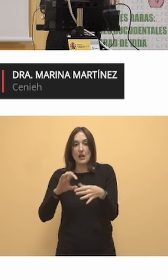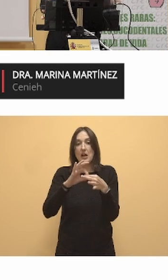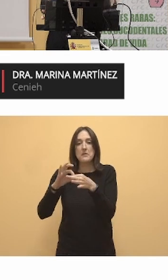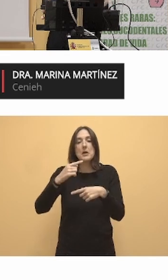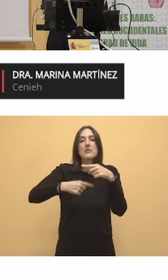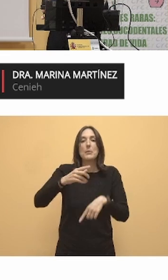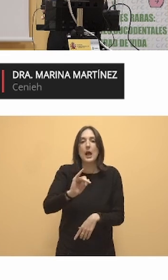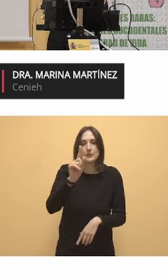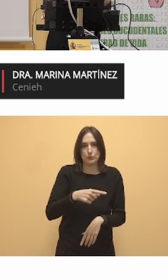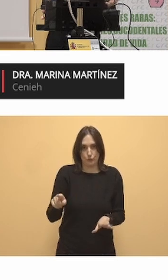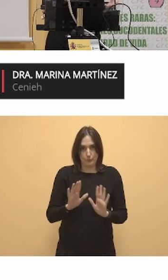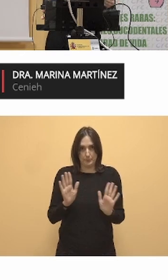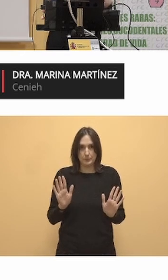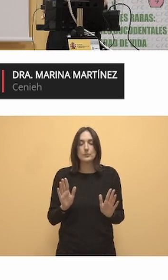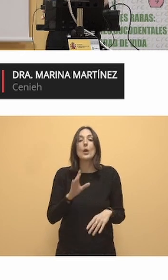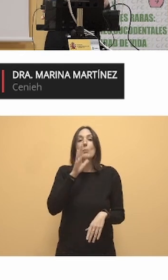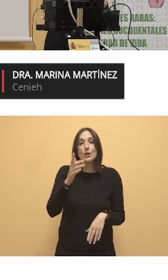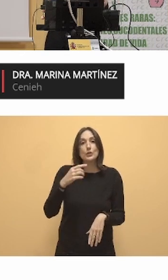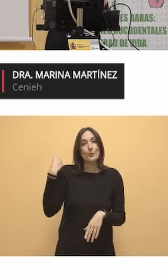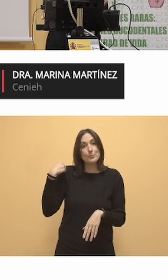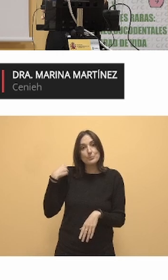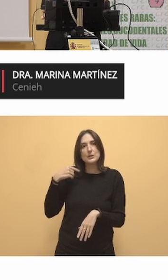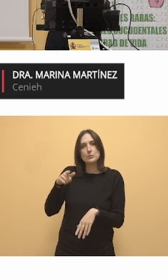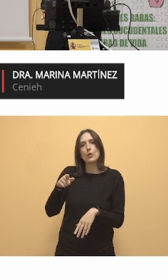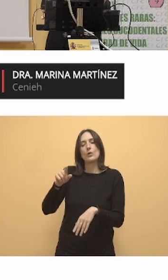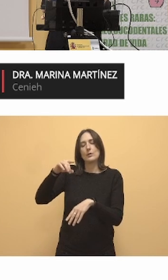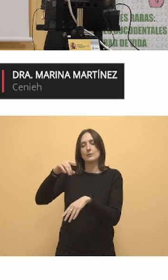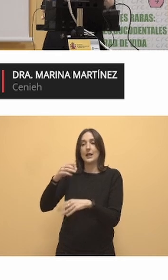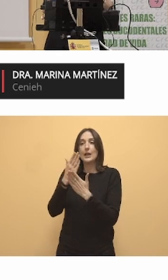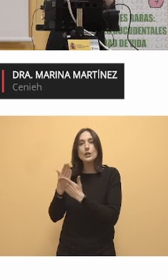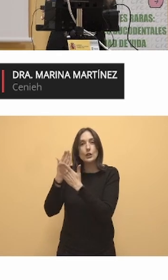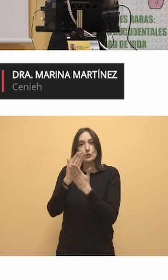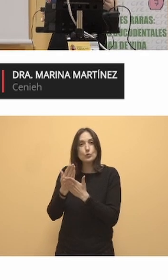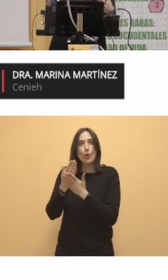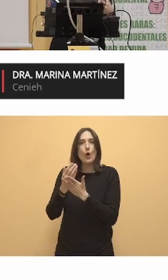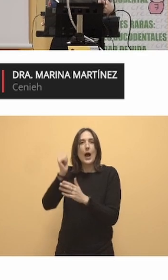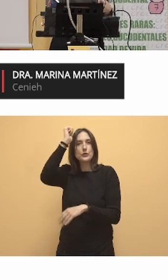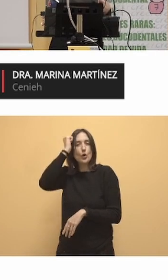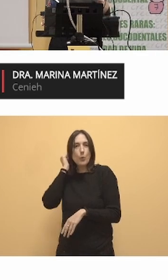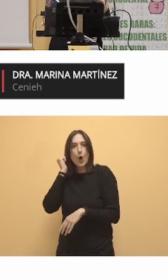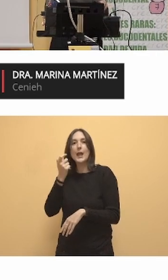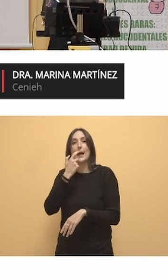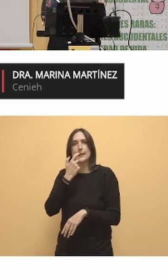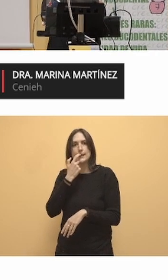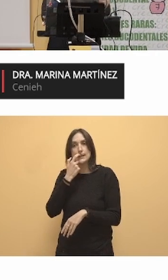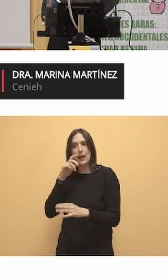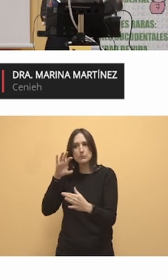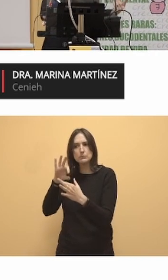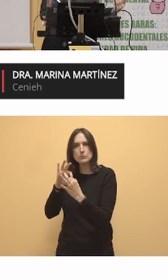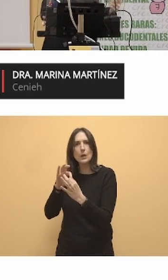Por todo ello, la antropología dental obviamente es un elemento fundamental desde el punto de